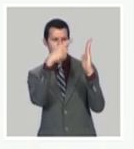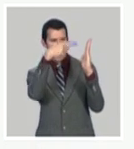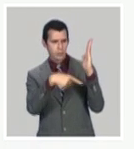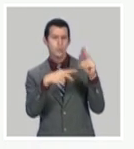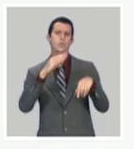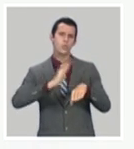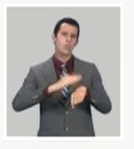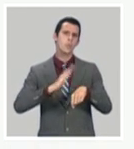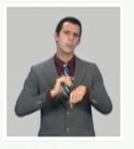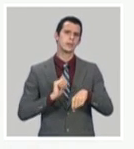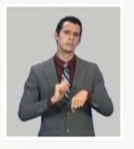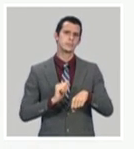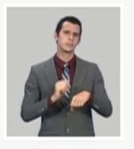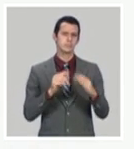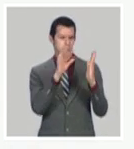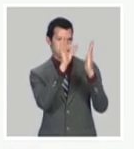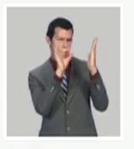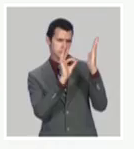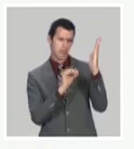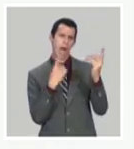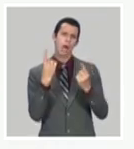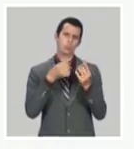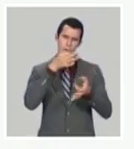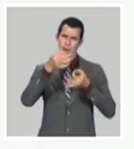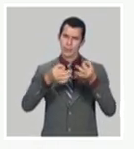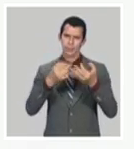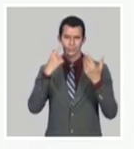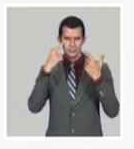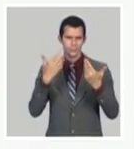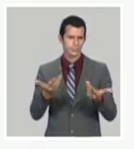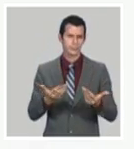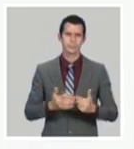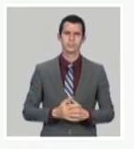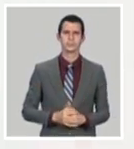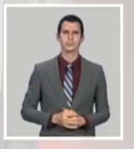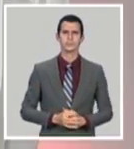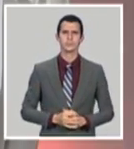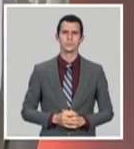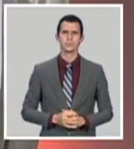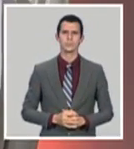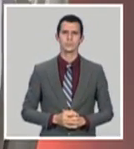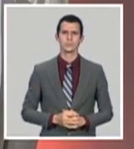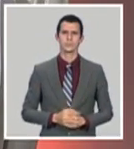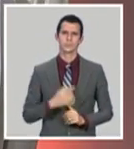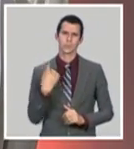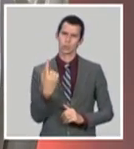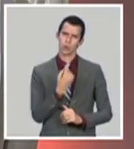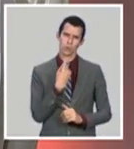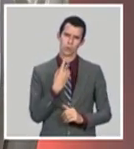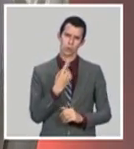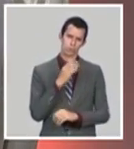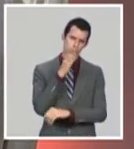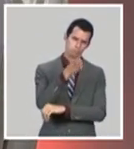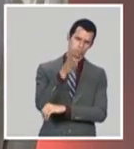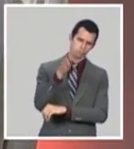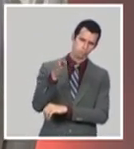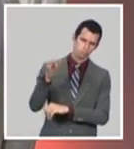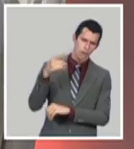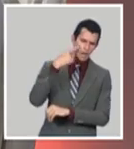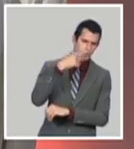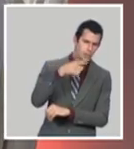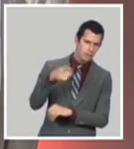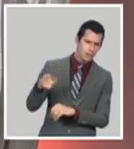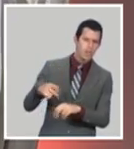problemas y se han estado discutiendo muy fuerte los controles que hemos estado haciendo a los territorios que tienen que ver con el cumplimiento de